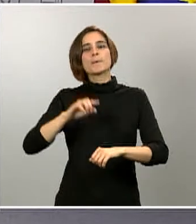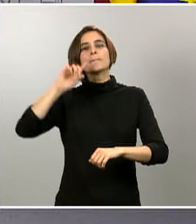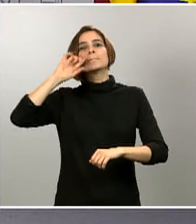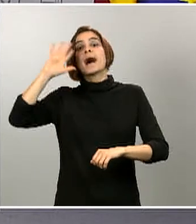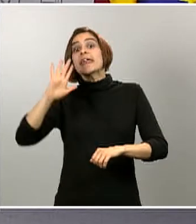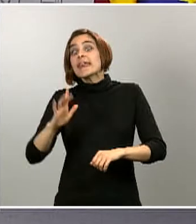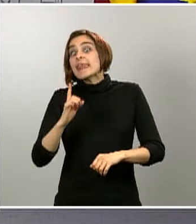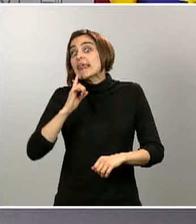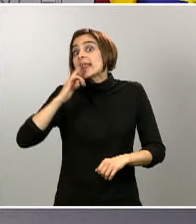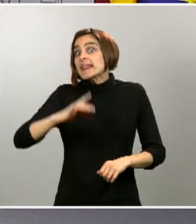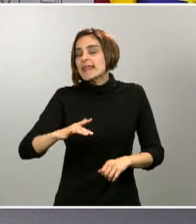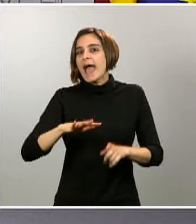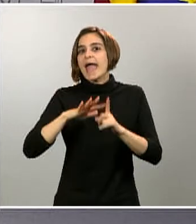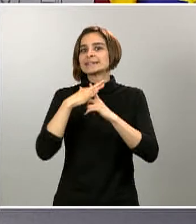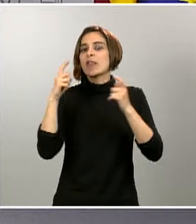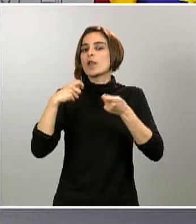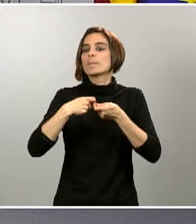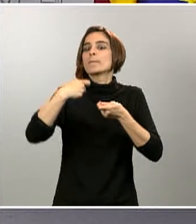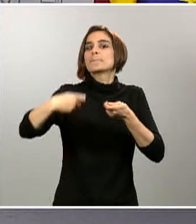anunciar usted.